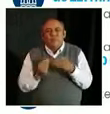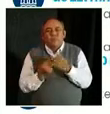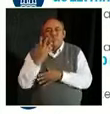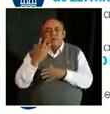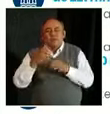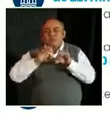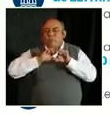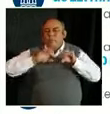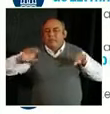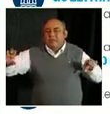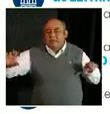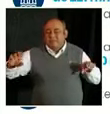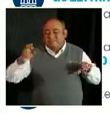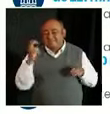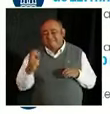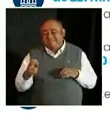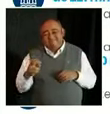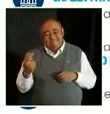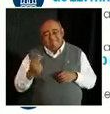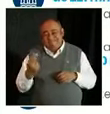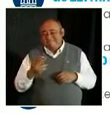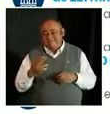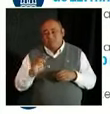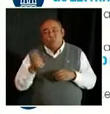actual no aguantaría la presión del agua.